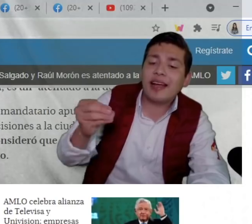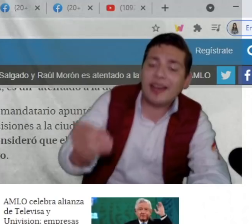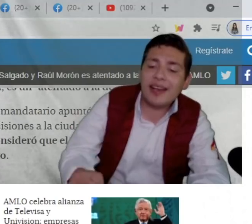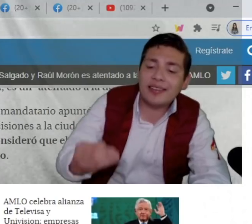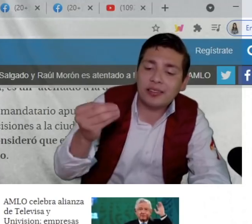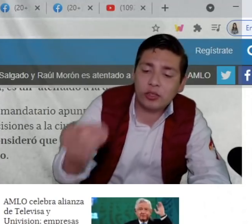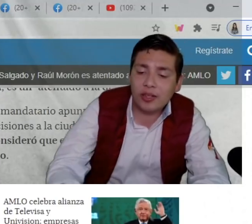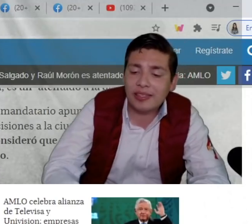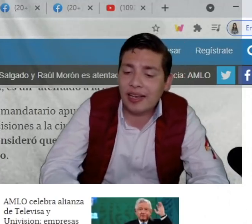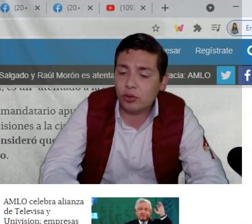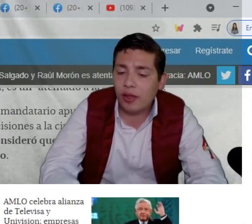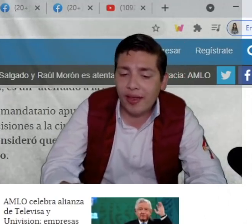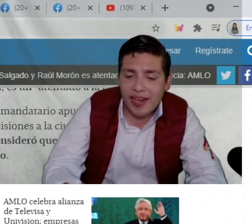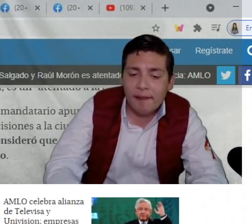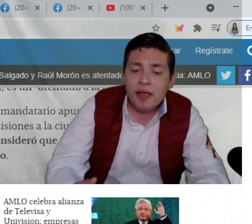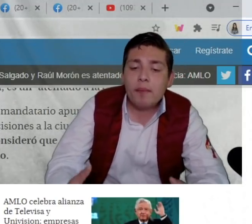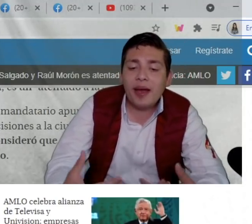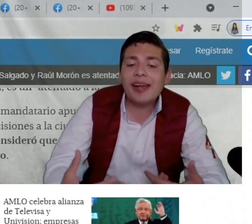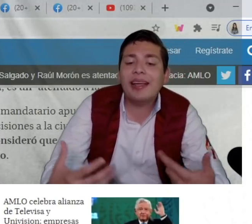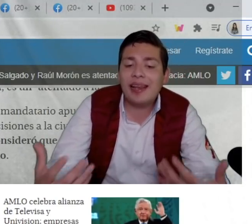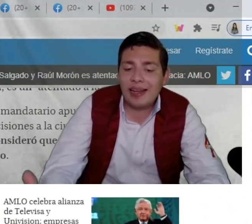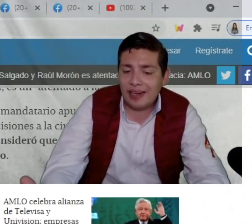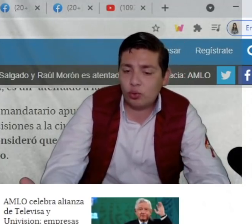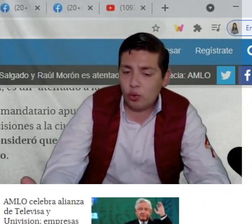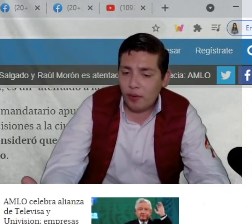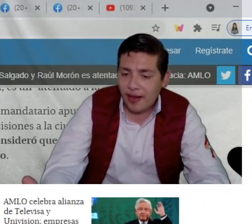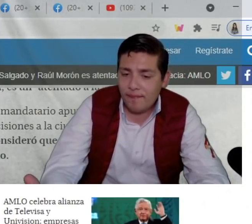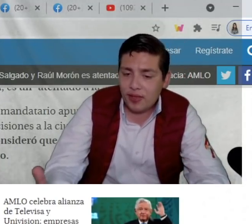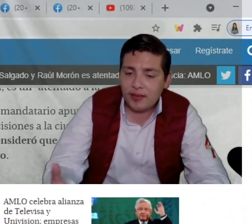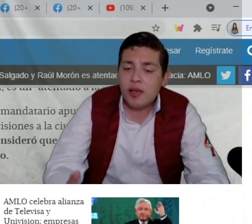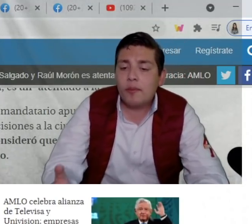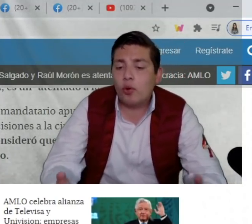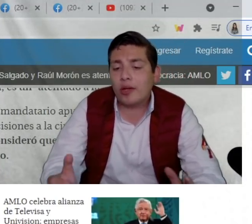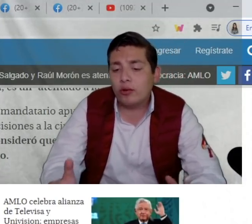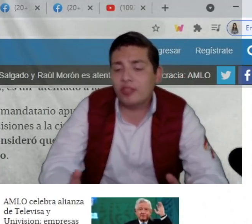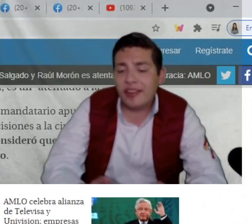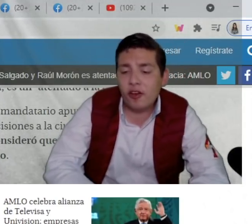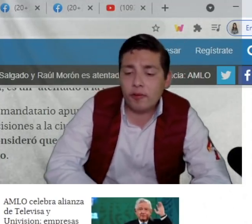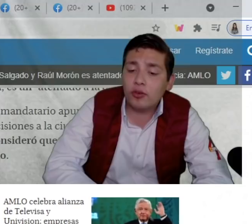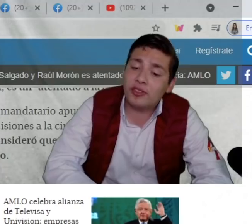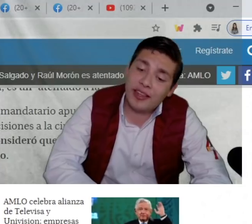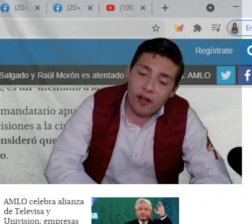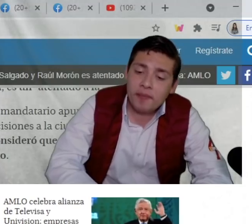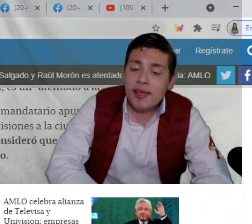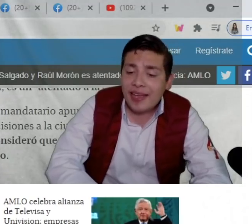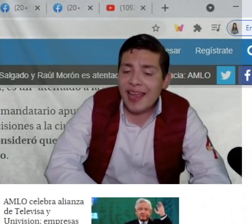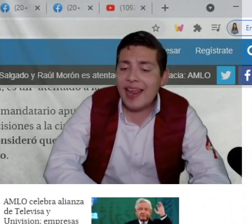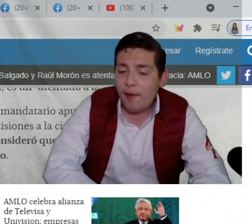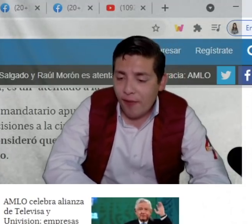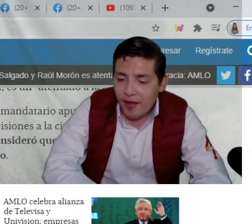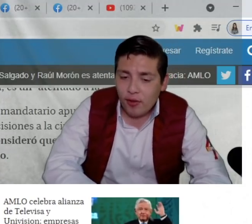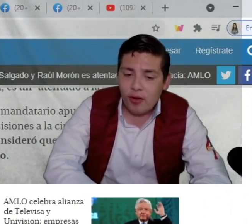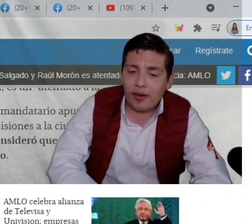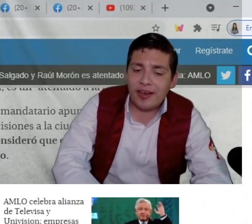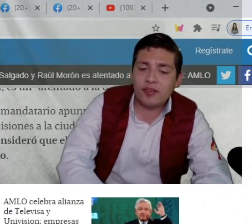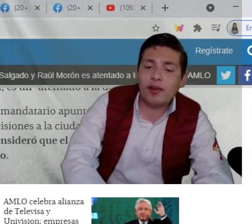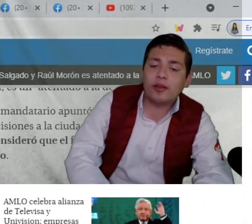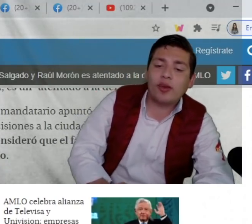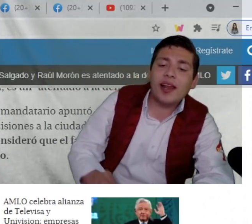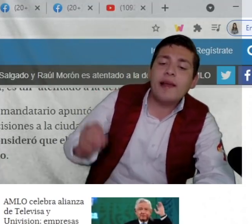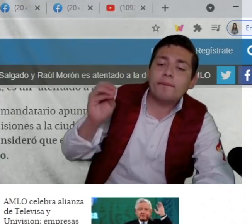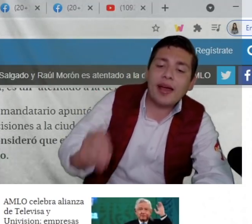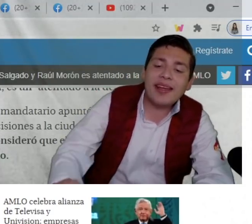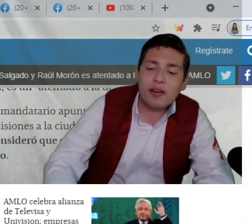consiste en dejarle las decisiones a la ciudadanía para que elijan a sus gobernantes, por lo que consideró que el fallo del